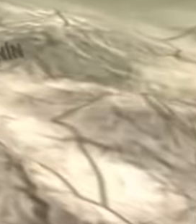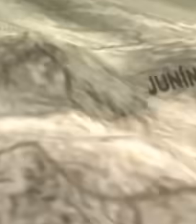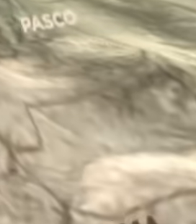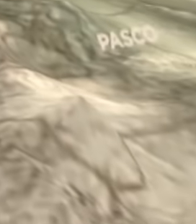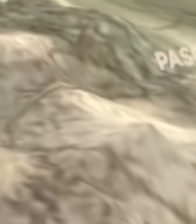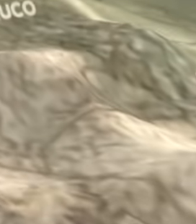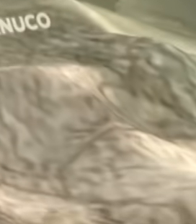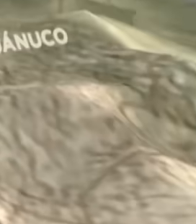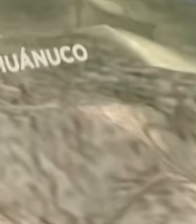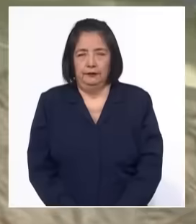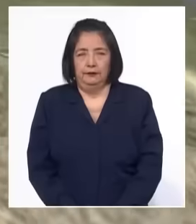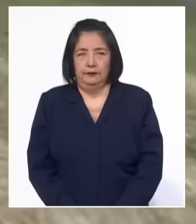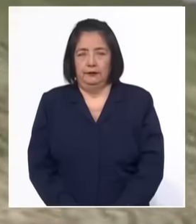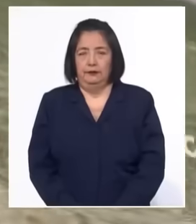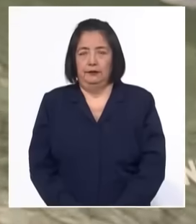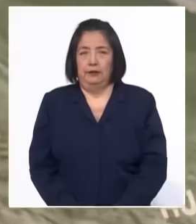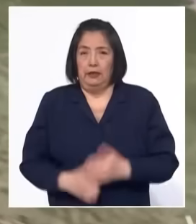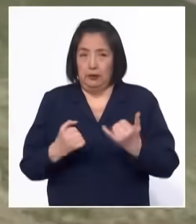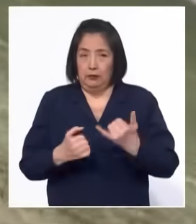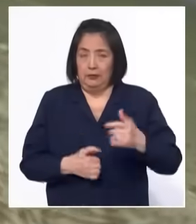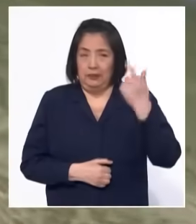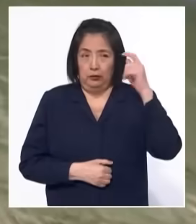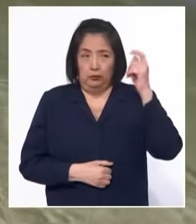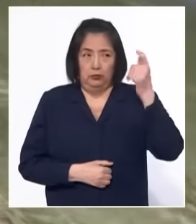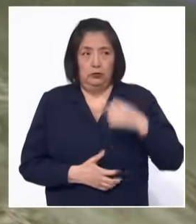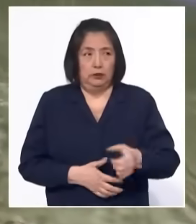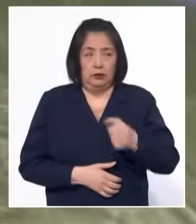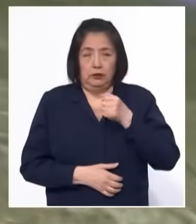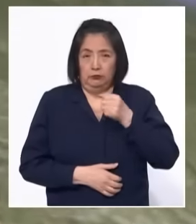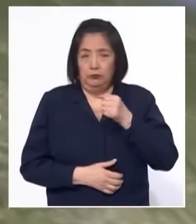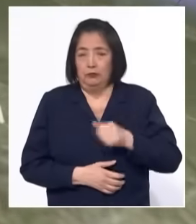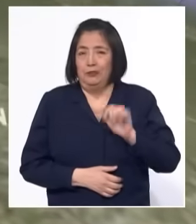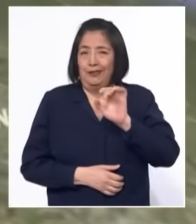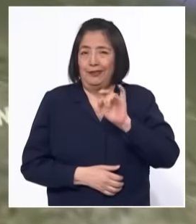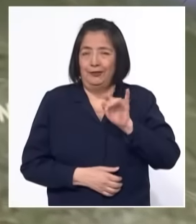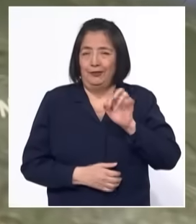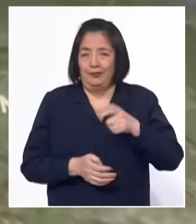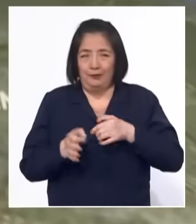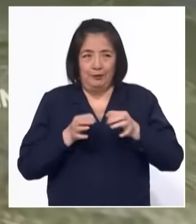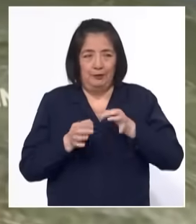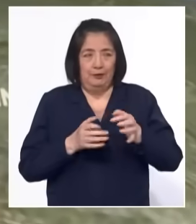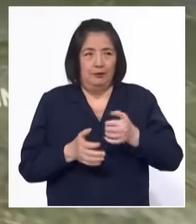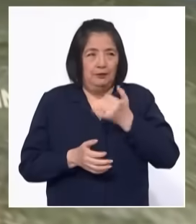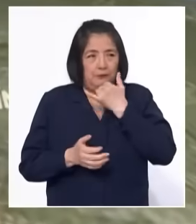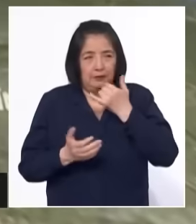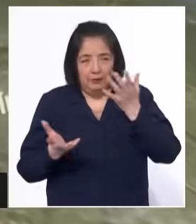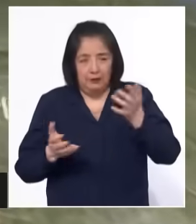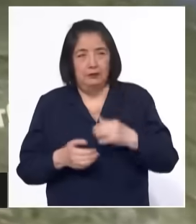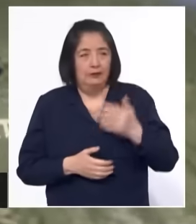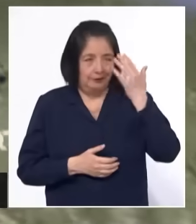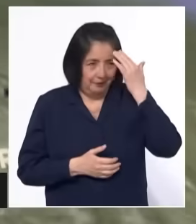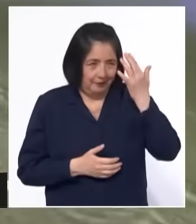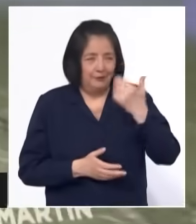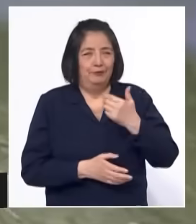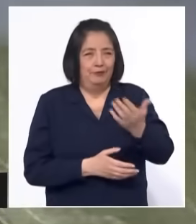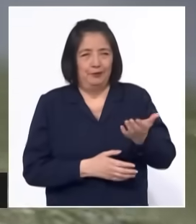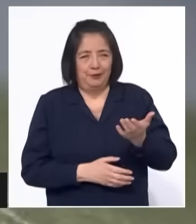Vamos a descentralizar la información. Estamos en Trujillo, en vivo, con nuestro compañero Antonio Muñoz para que nos dé detalles de lo que allí sucede. Antonio, ¿cómo estás?